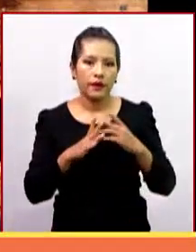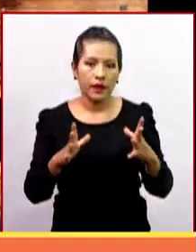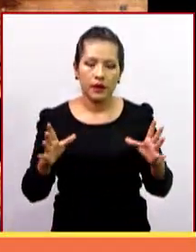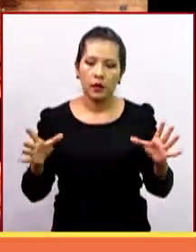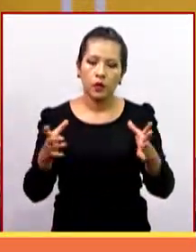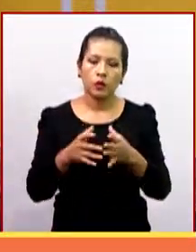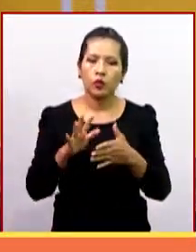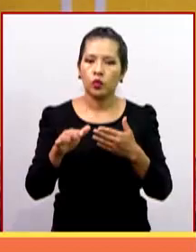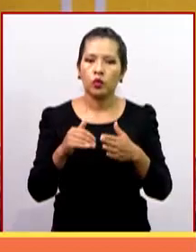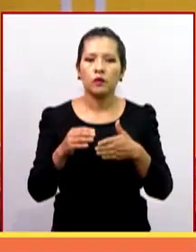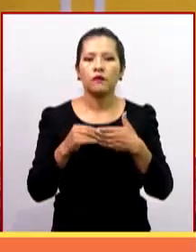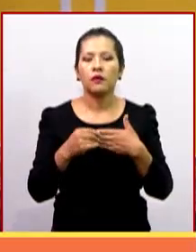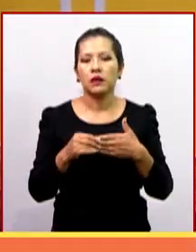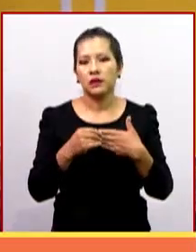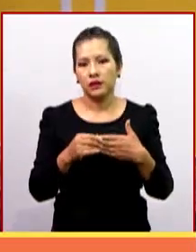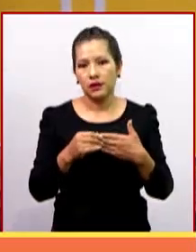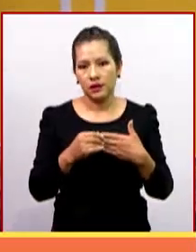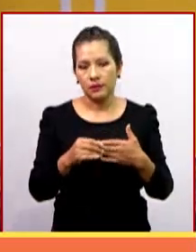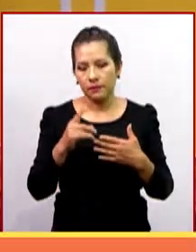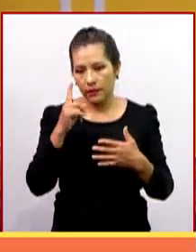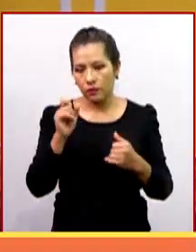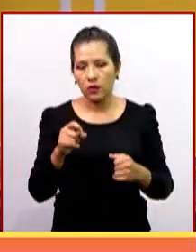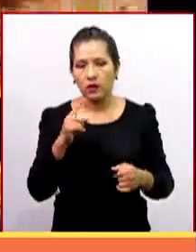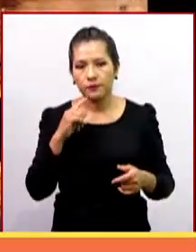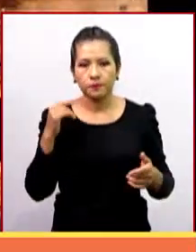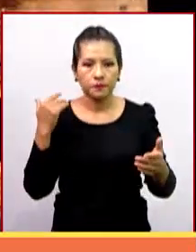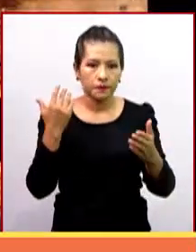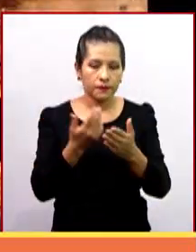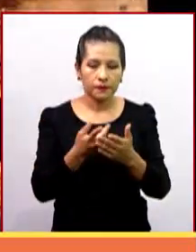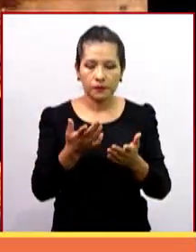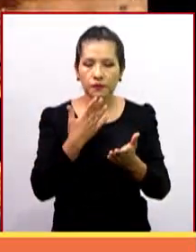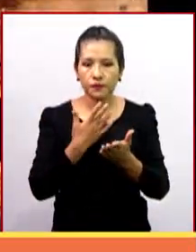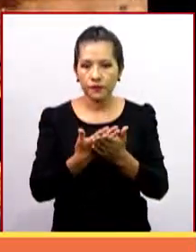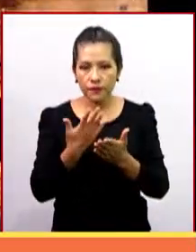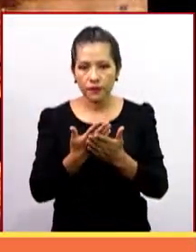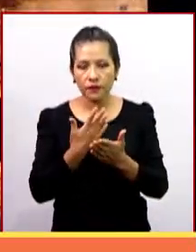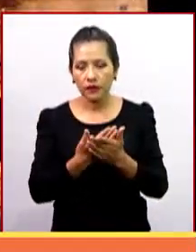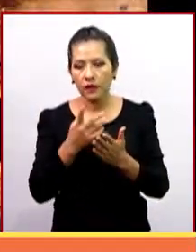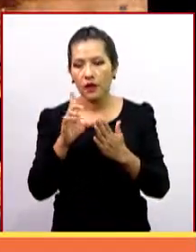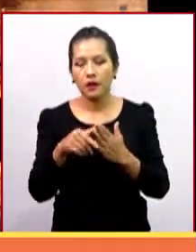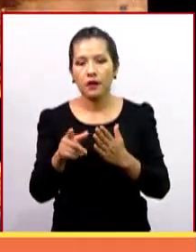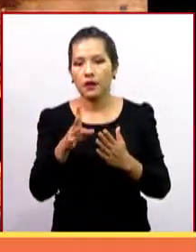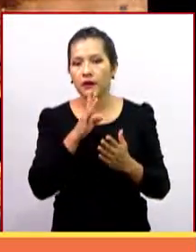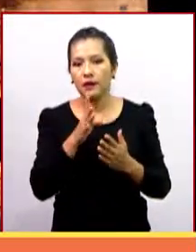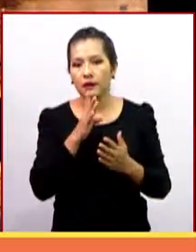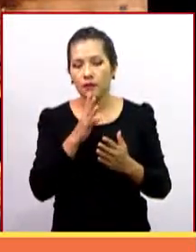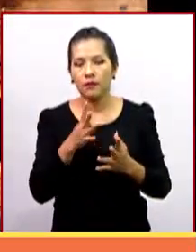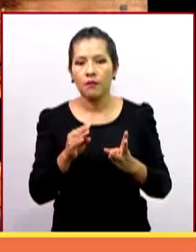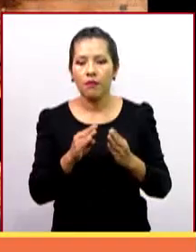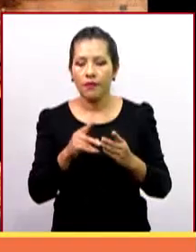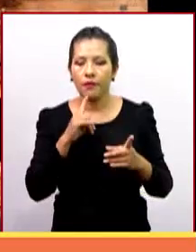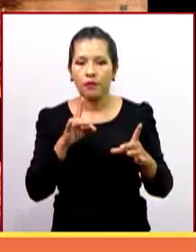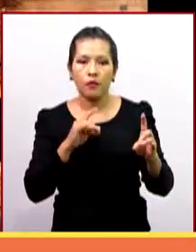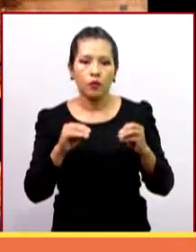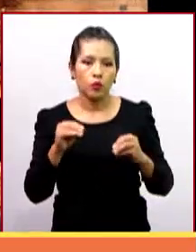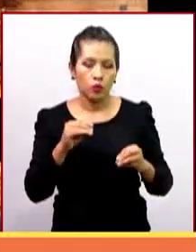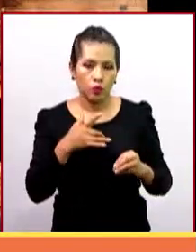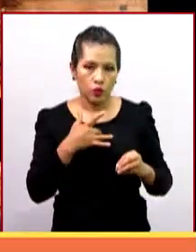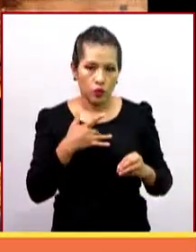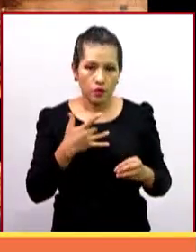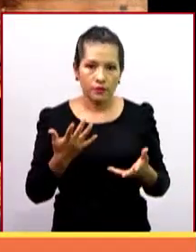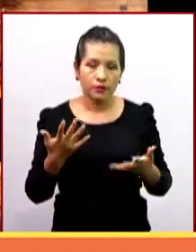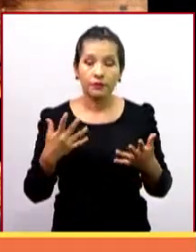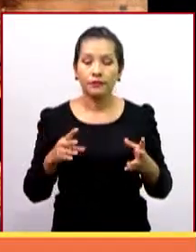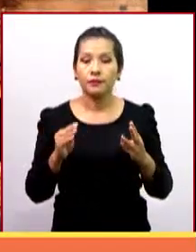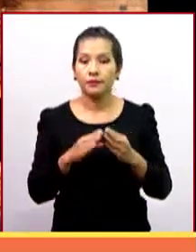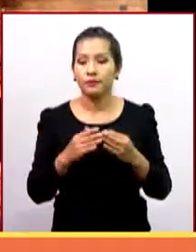muy flexible para llegar a propuestas que te hablen de algo y que te conmuevan o que te muevan, por lo menos, eso es a mí lo